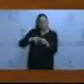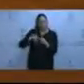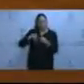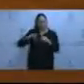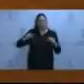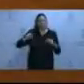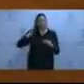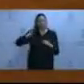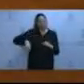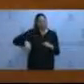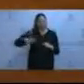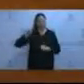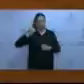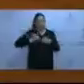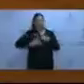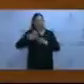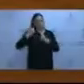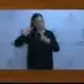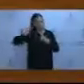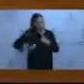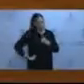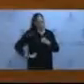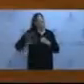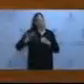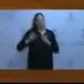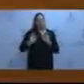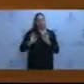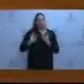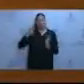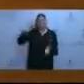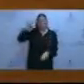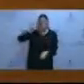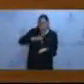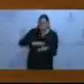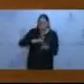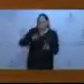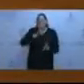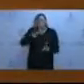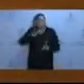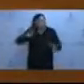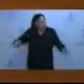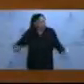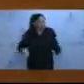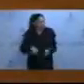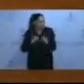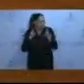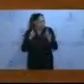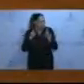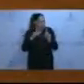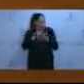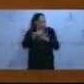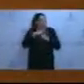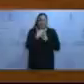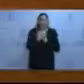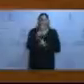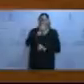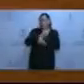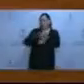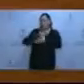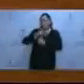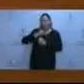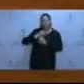bastante importantes económicamente. En caso de que por cualquier razón esa situación económica de la sociedad no tuviera